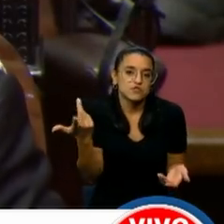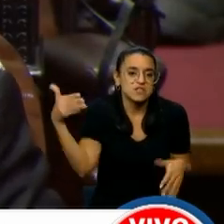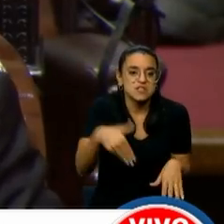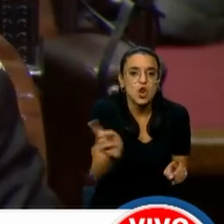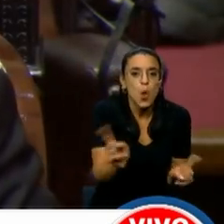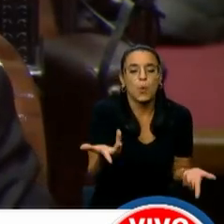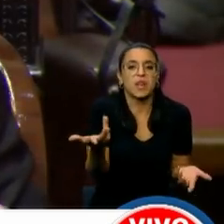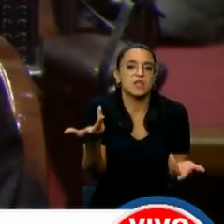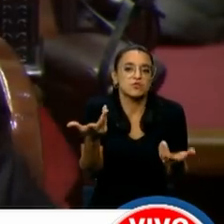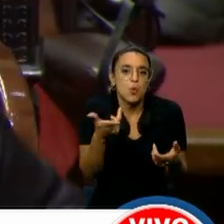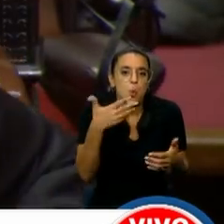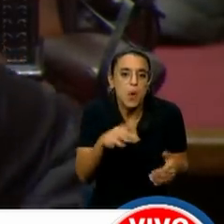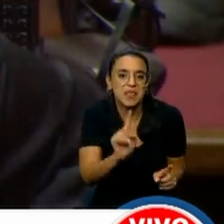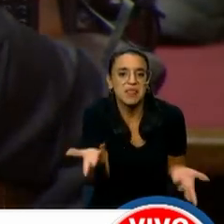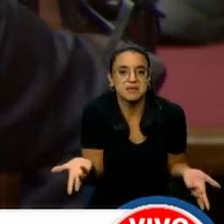pasó en la comisión